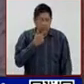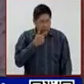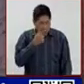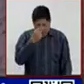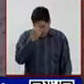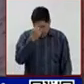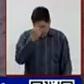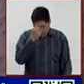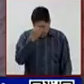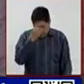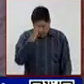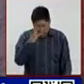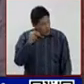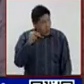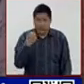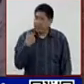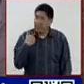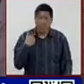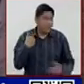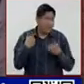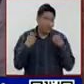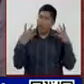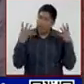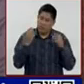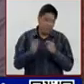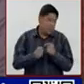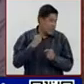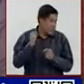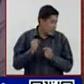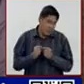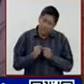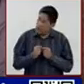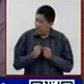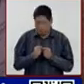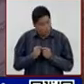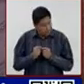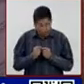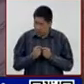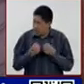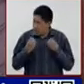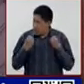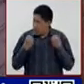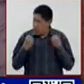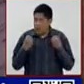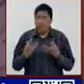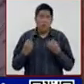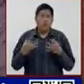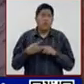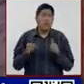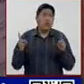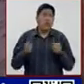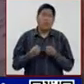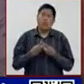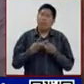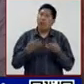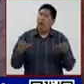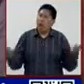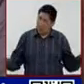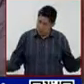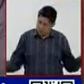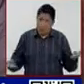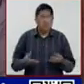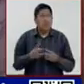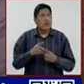Bueno, lamentablemente no tenemos cuantificado en este momento cuántos vecinos han sufrido daños, pero